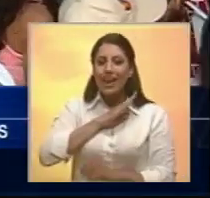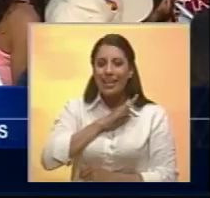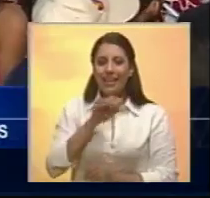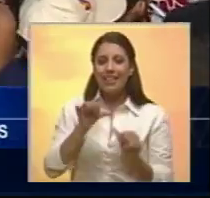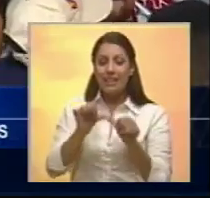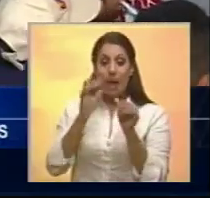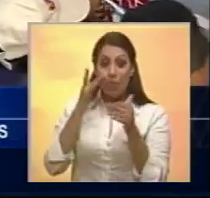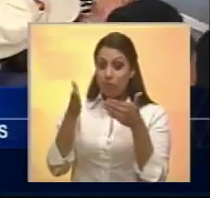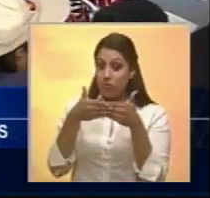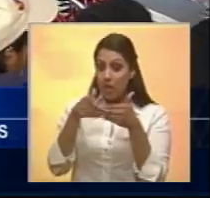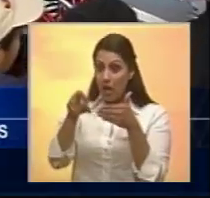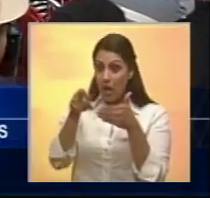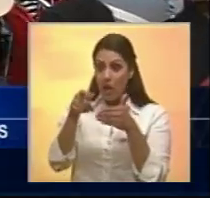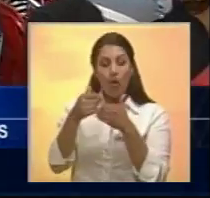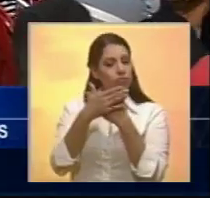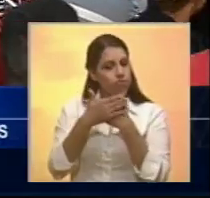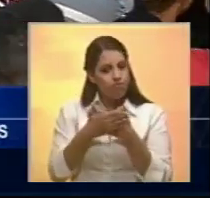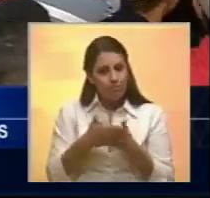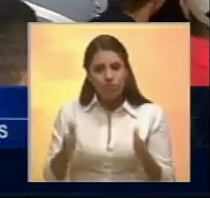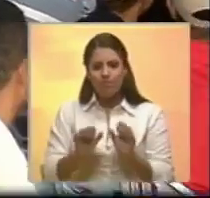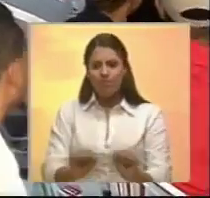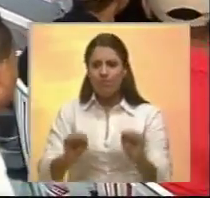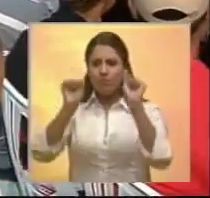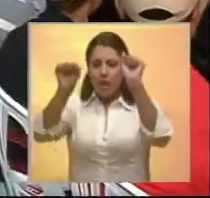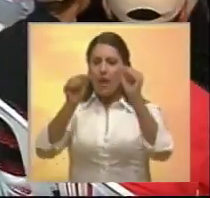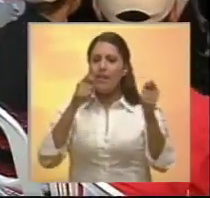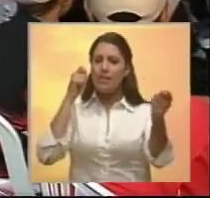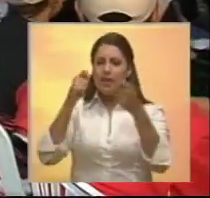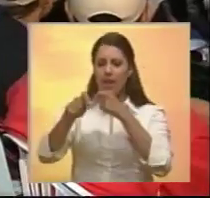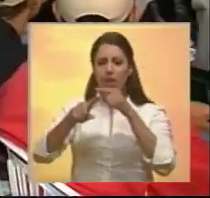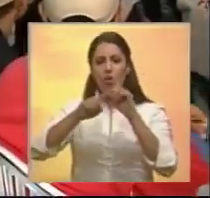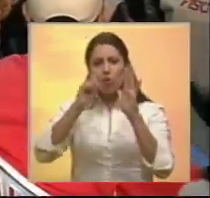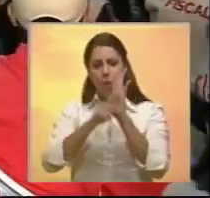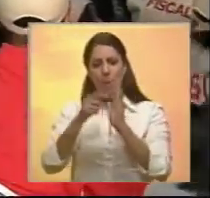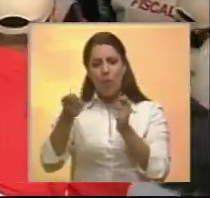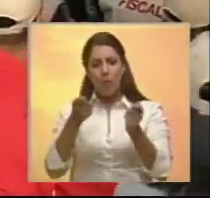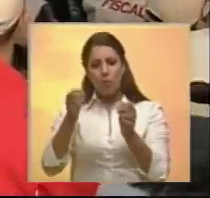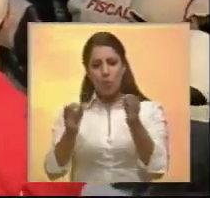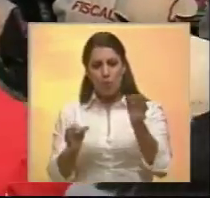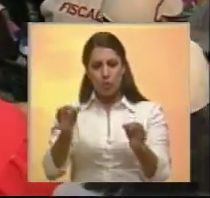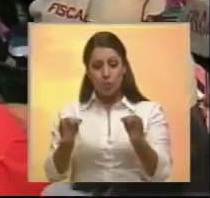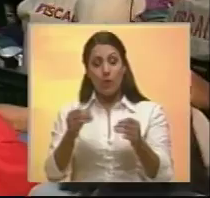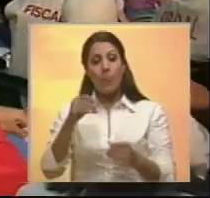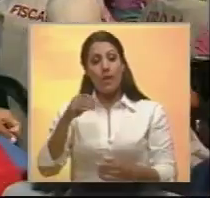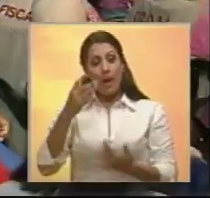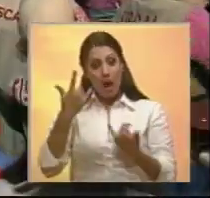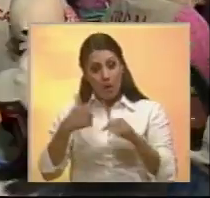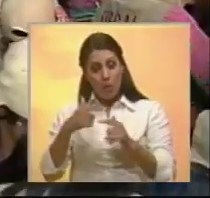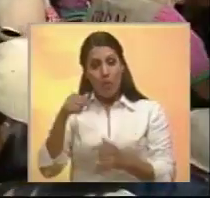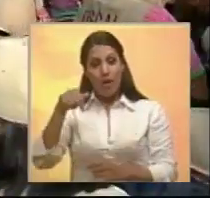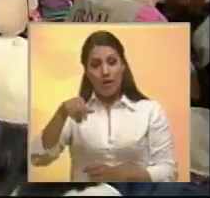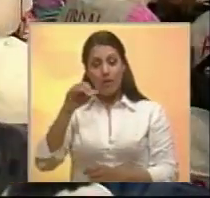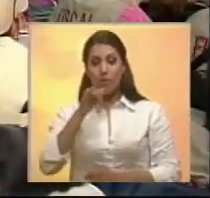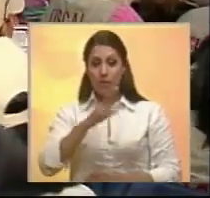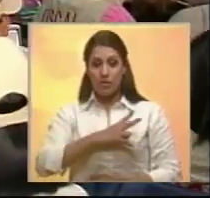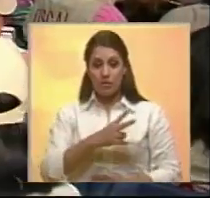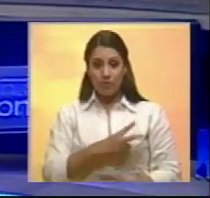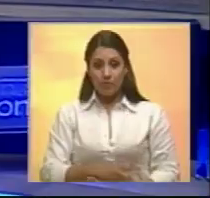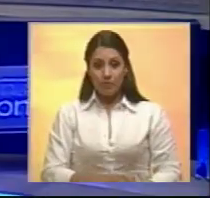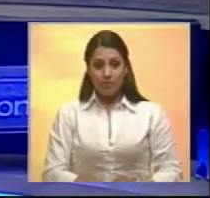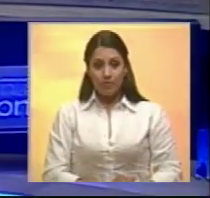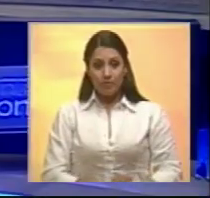permanezca cerrado será abierto para garantizar que los productos se vendan a precios justos. En Boleita, Lirio Pérez, Noticiero